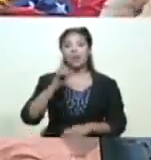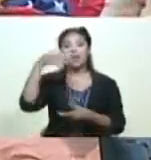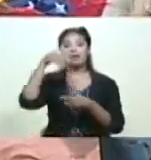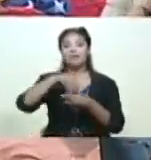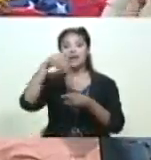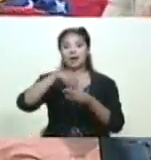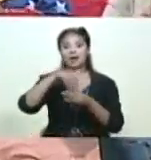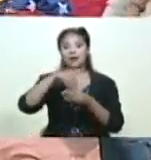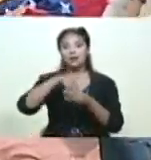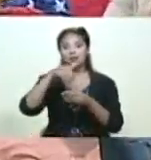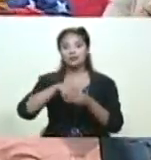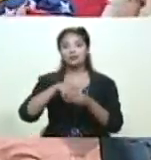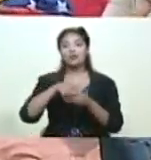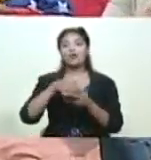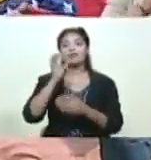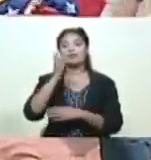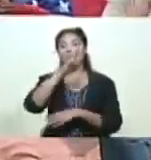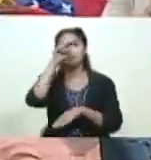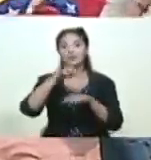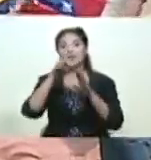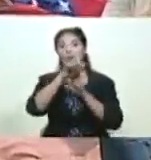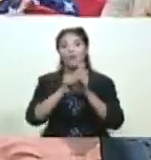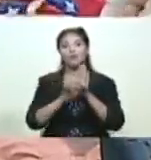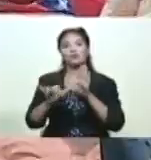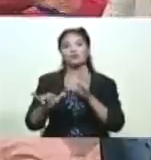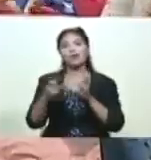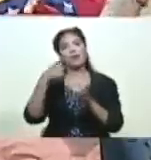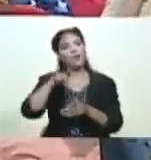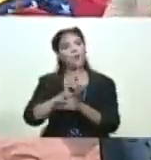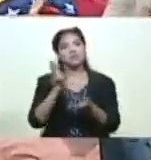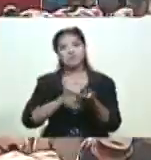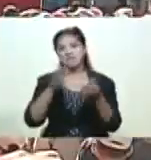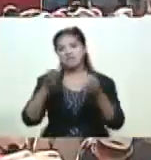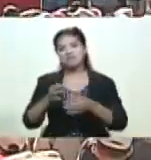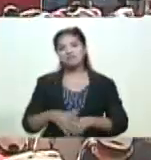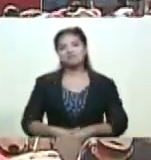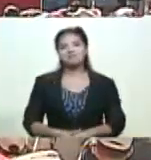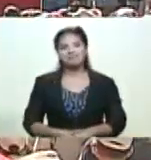elecciones de la Asamblea Nacional Constituyente. Esa es la verdad.